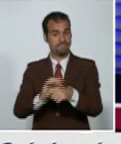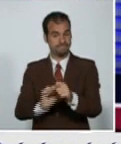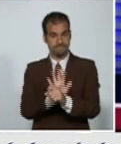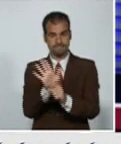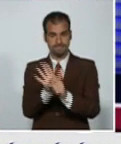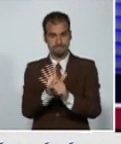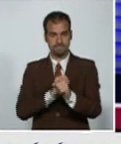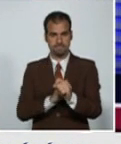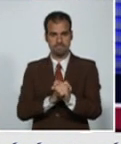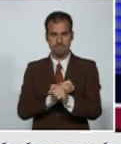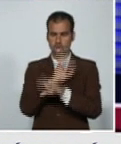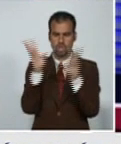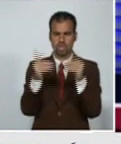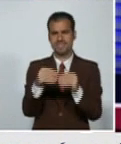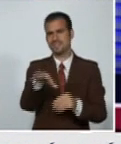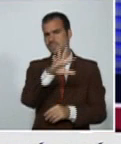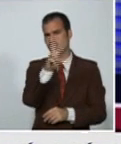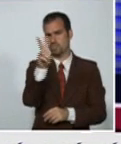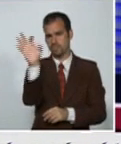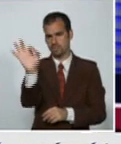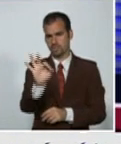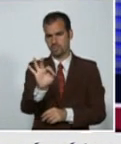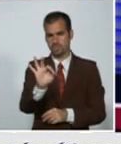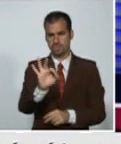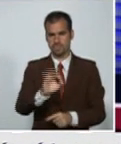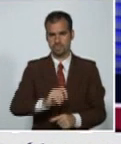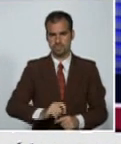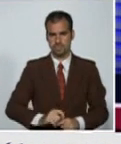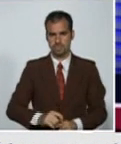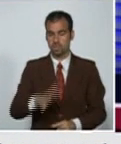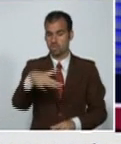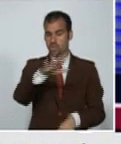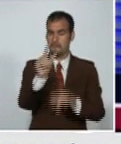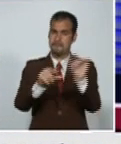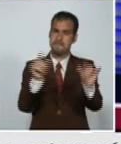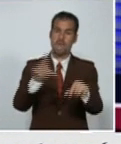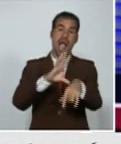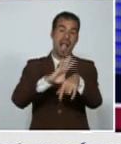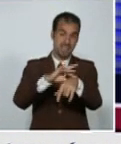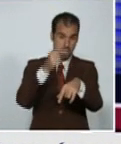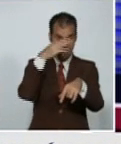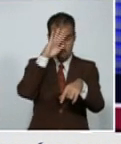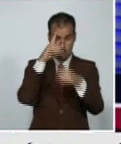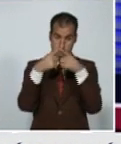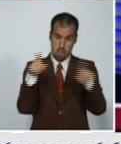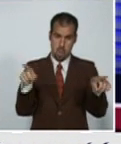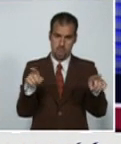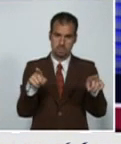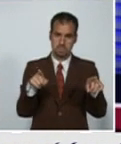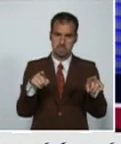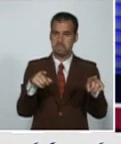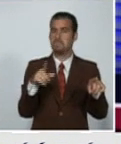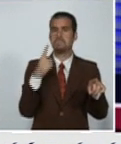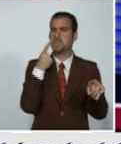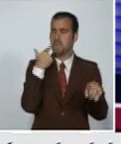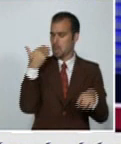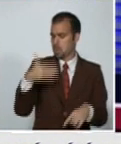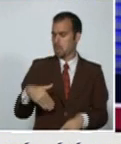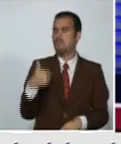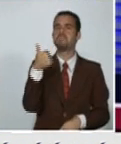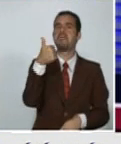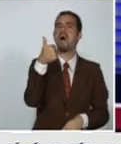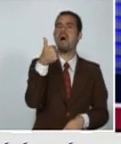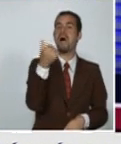acumulado, el 52% de todos los confirmados en Cuba no tenían síntomas en el momento